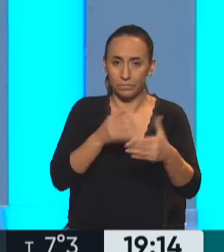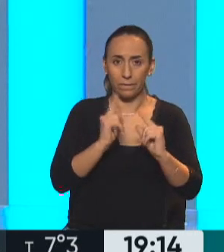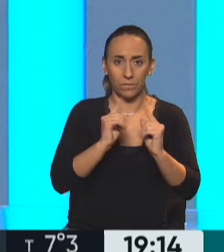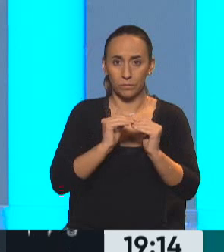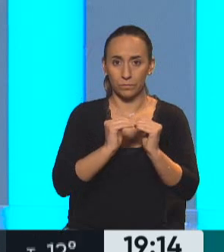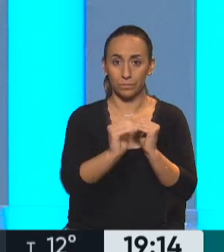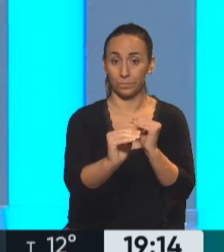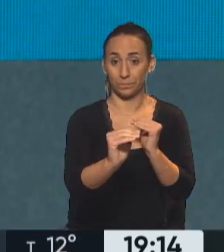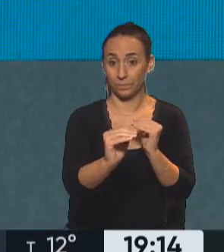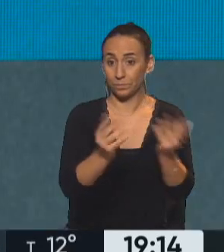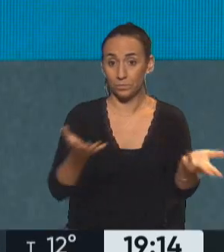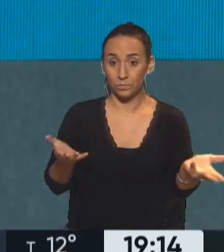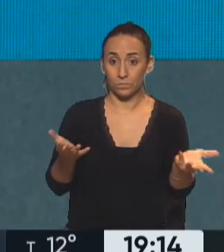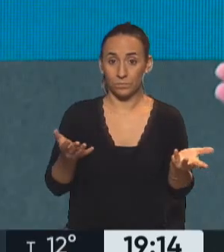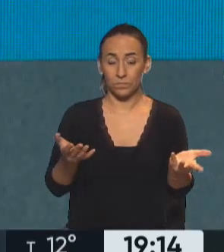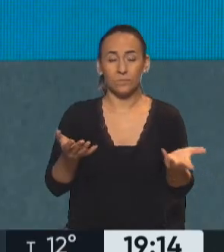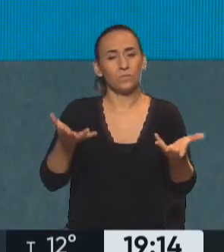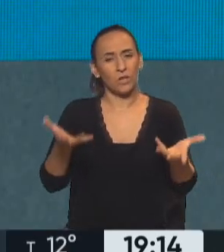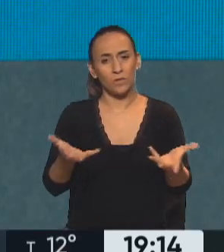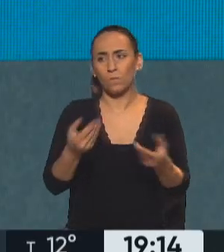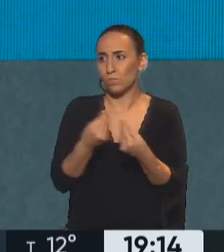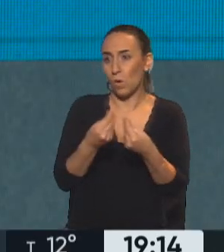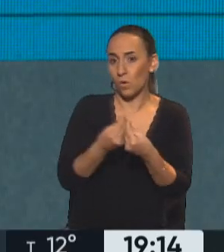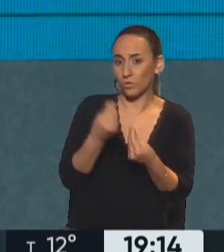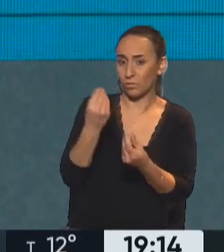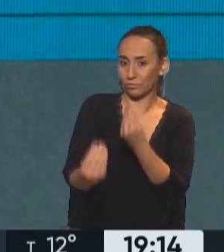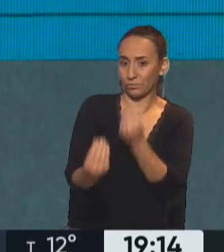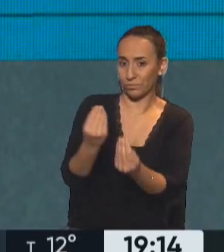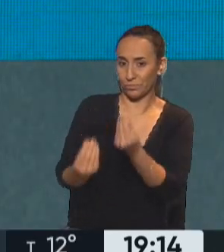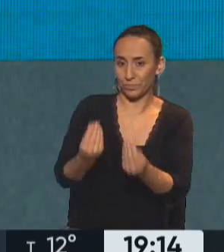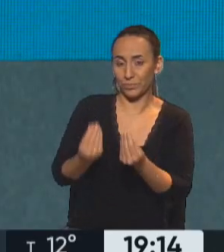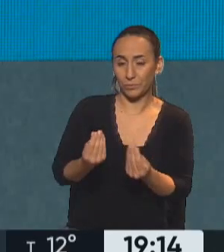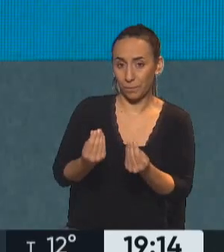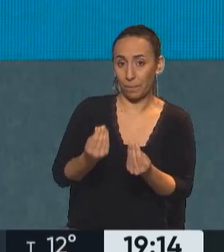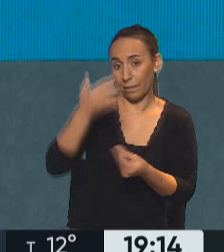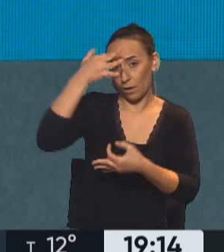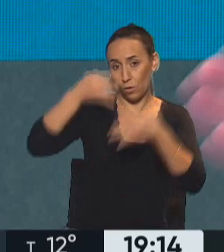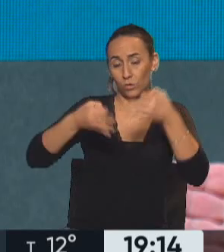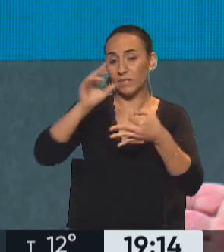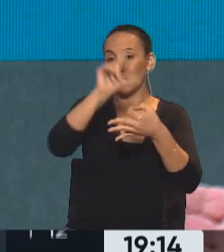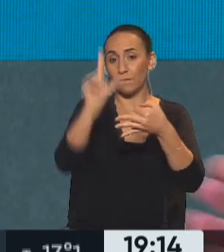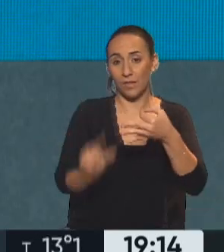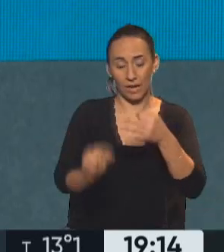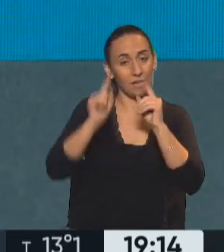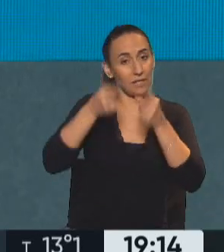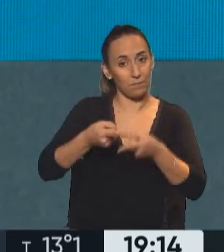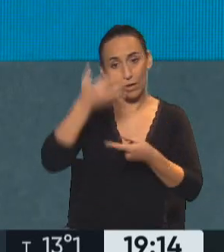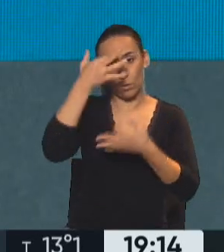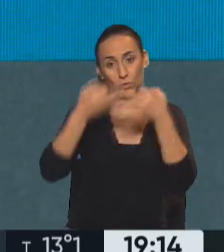que existiese la cantidad enorme de vacantes que tiene la justicia federal y la